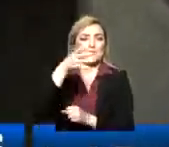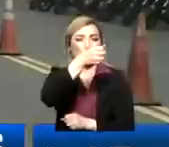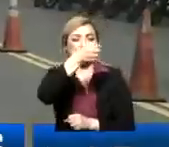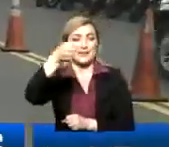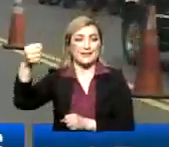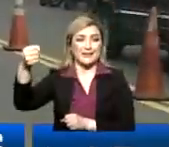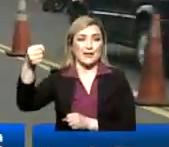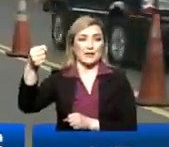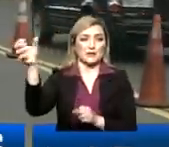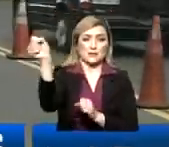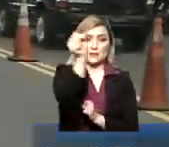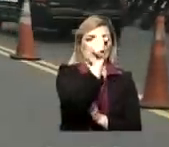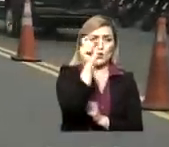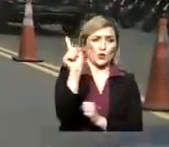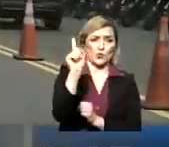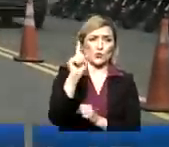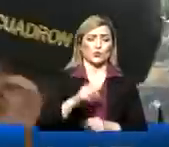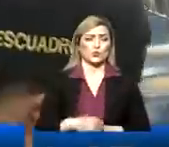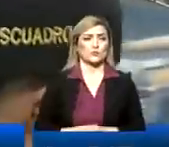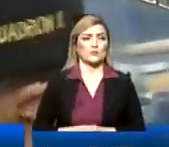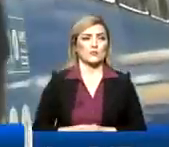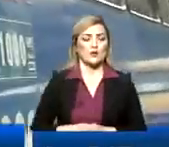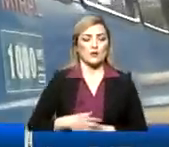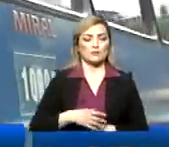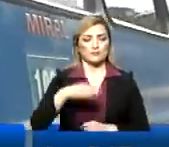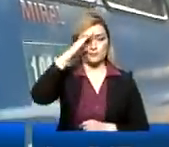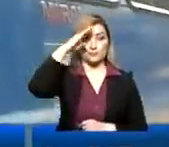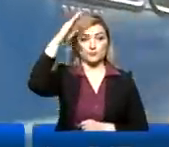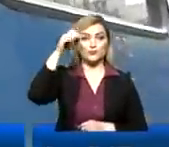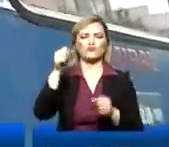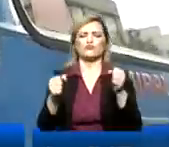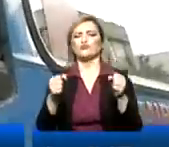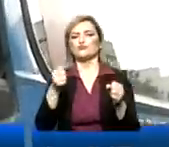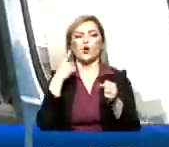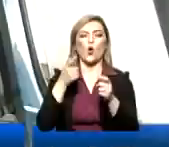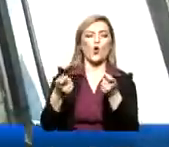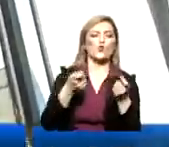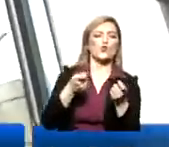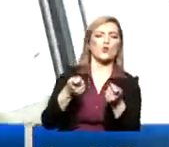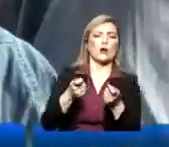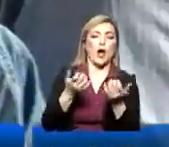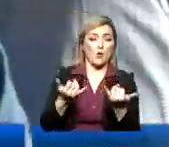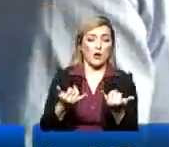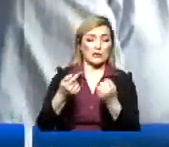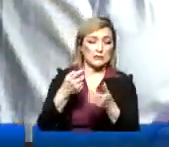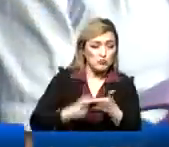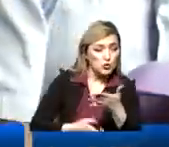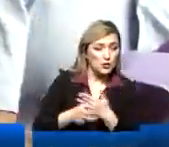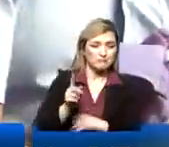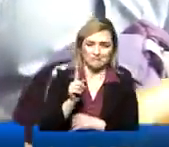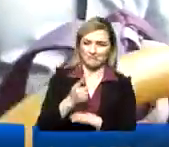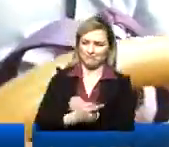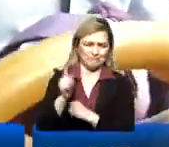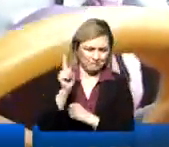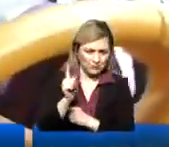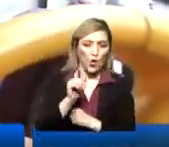bus. Según el agente encargado del operativo, hasta el momento solo se realizan llamados de atención a los conductores, debido a que